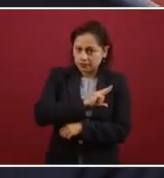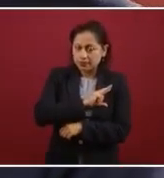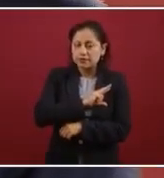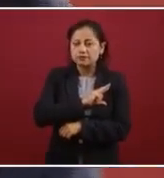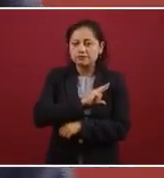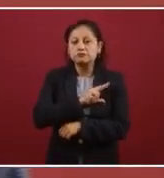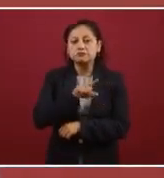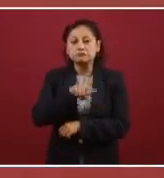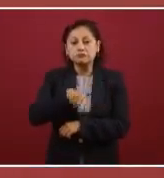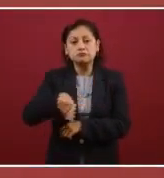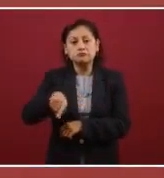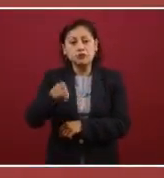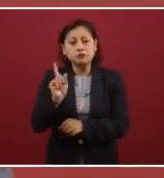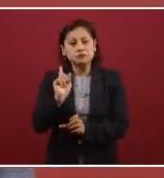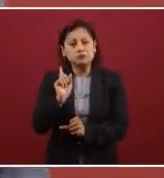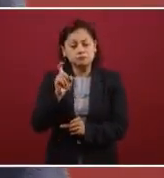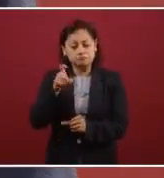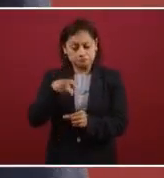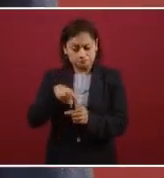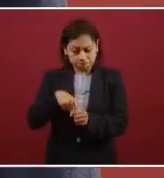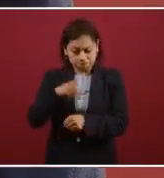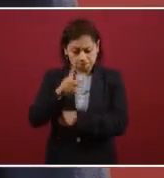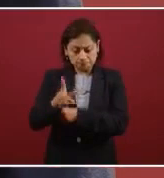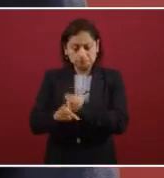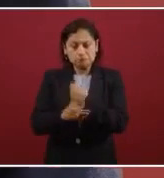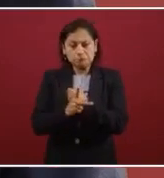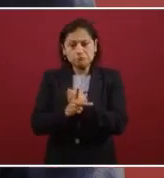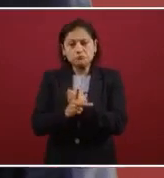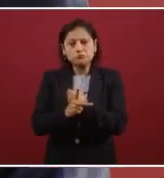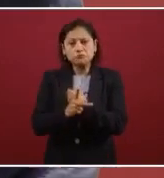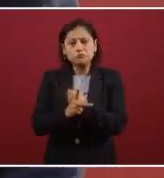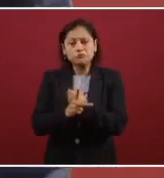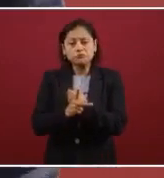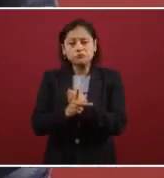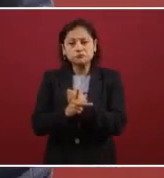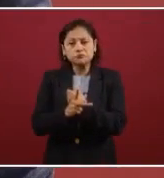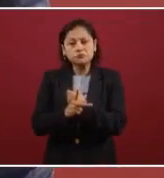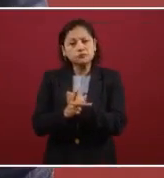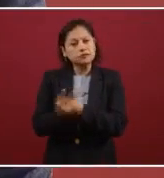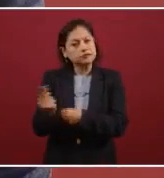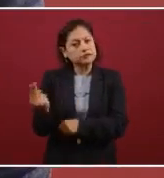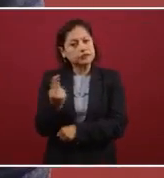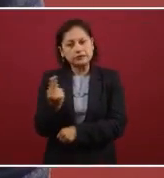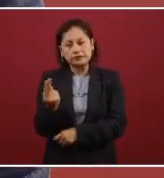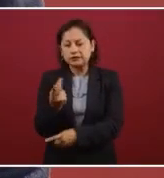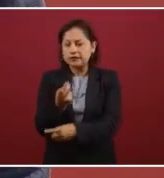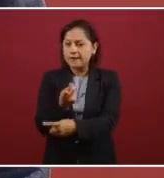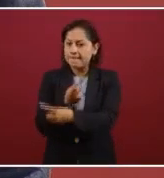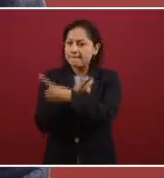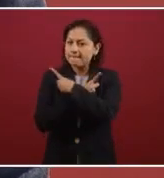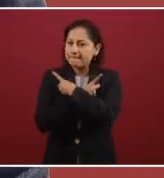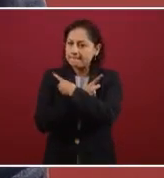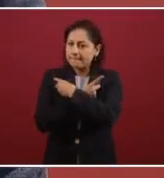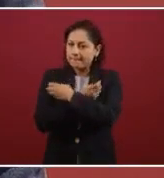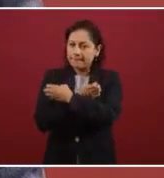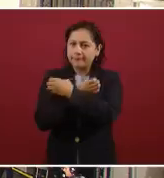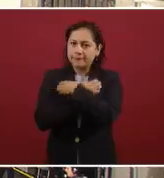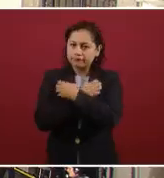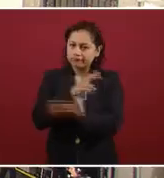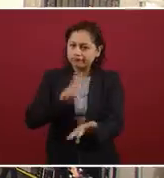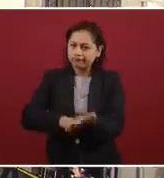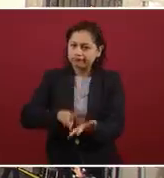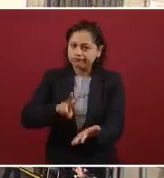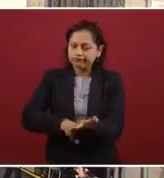también actúen con un código de ética. Yo les comentaba